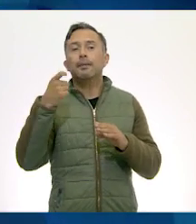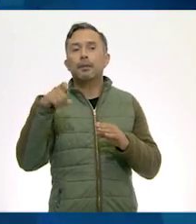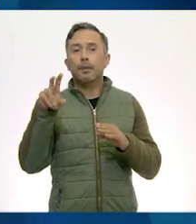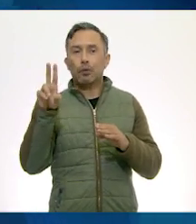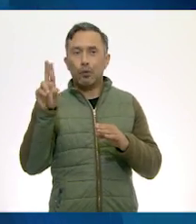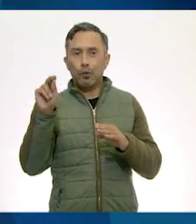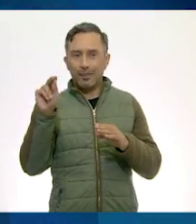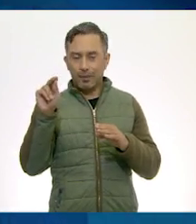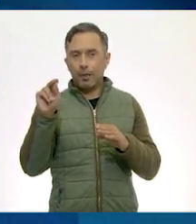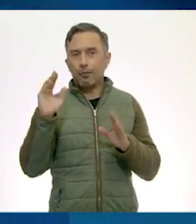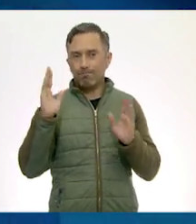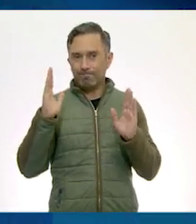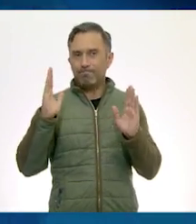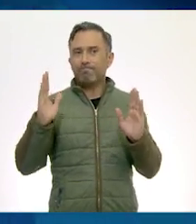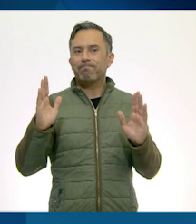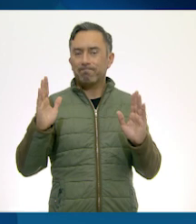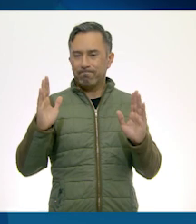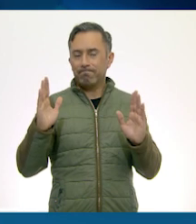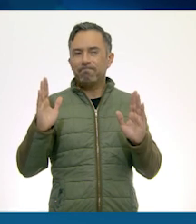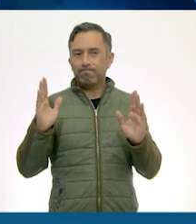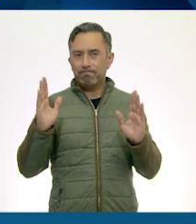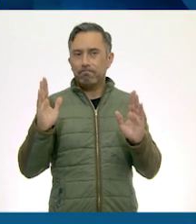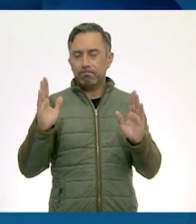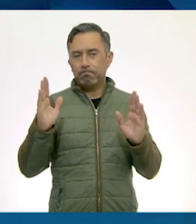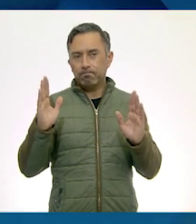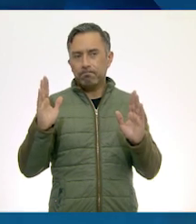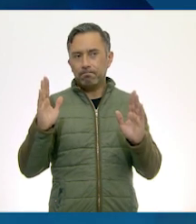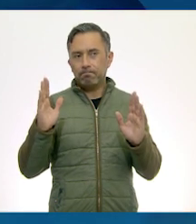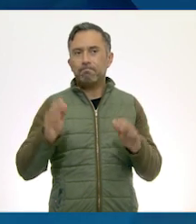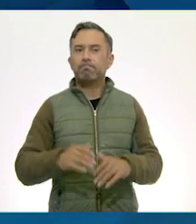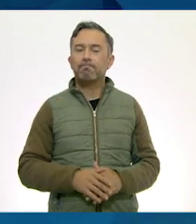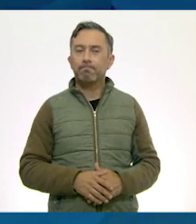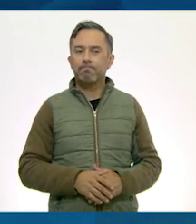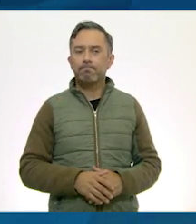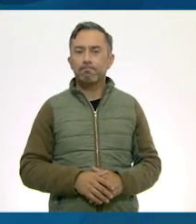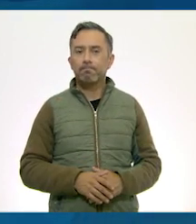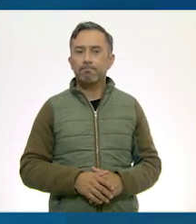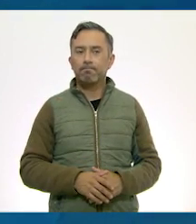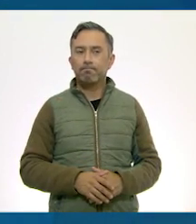de 180 grados.